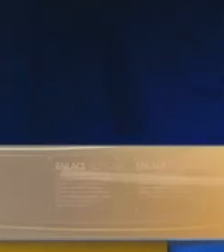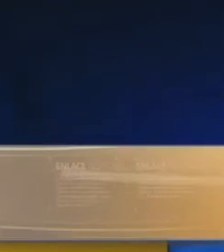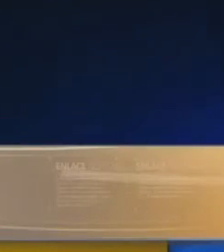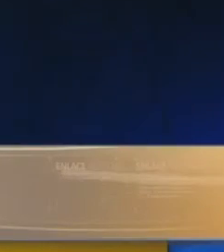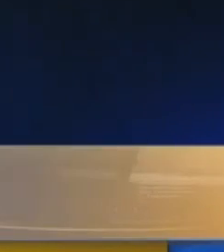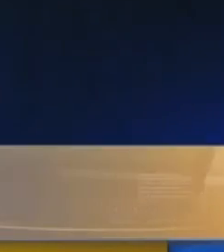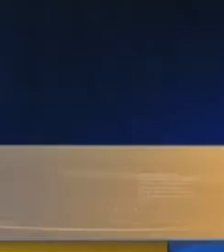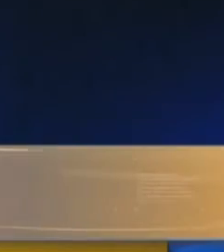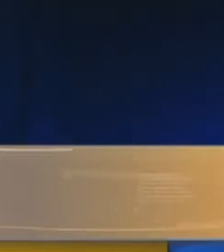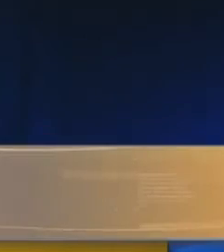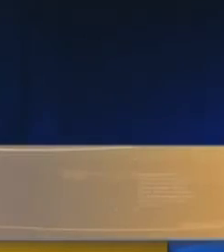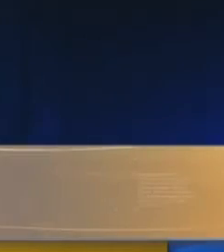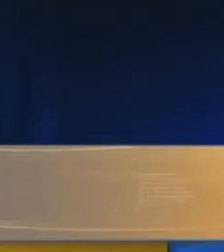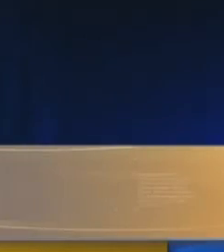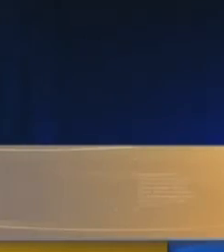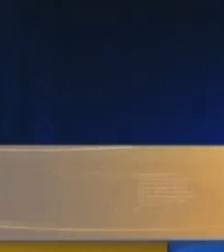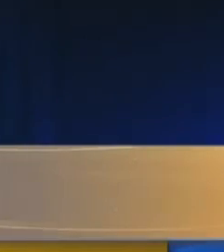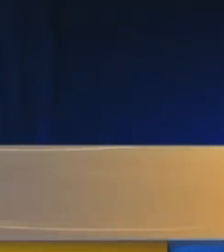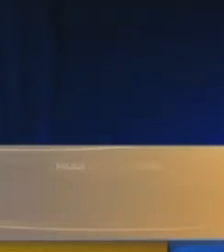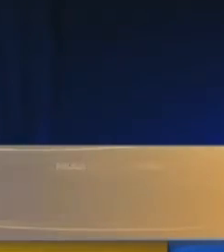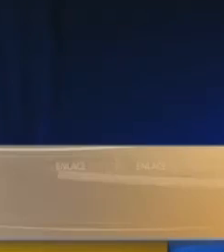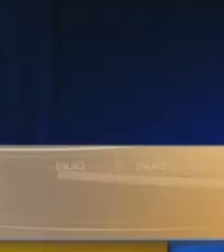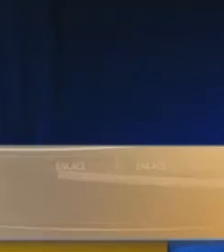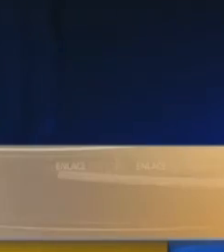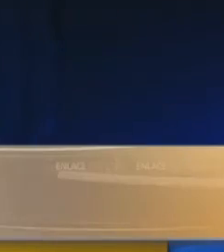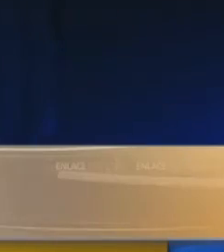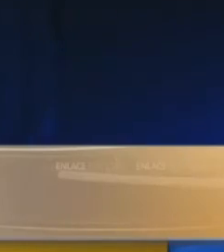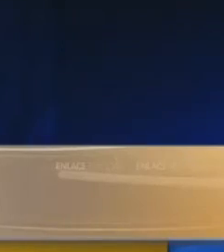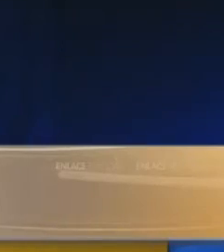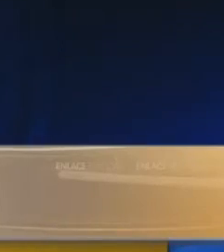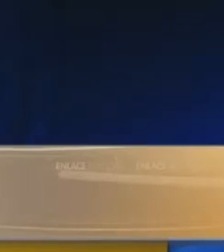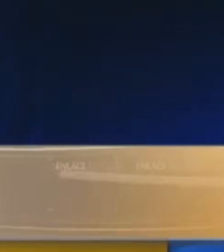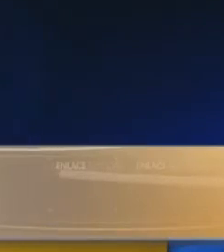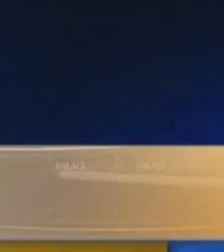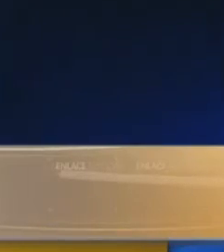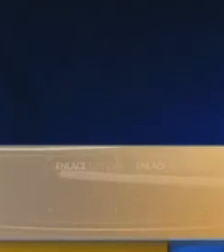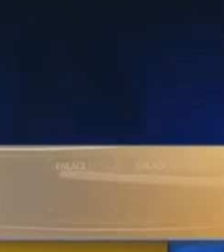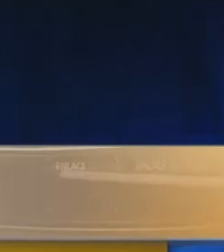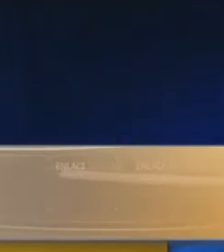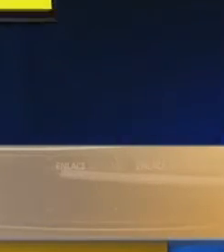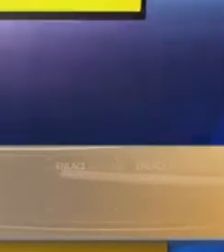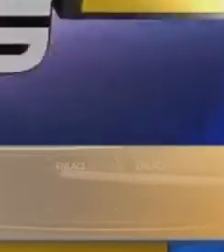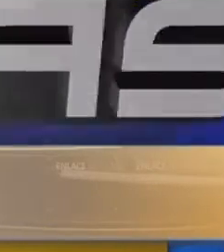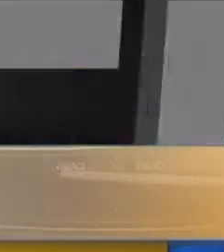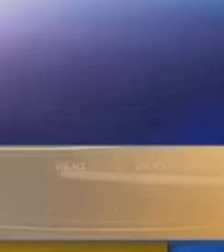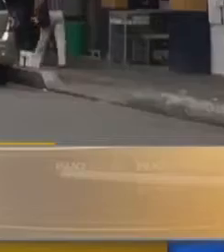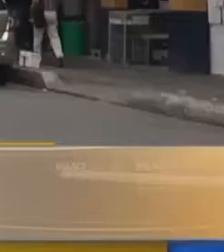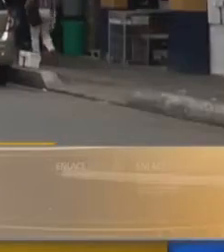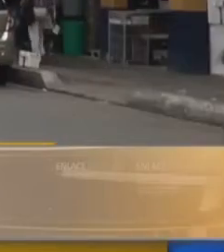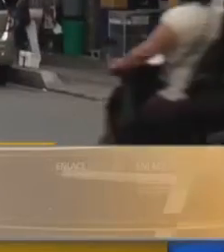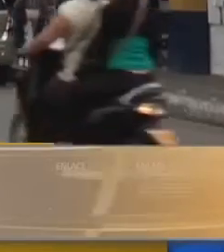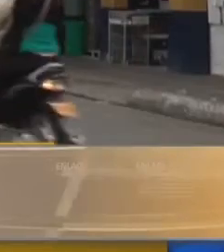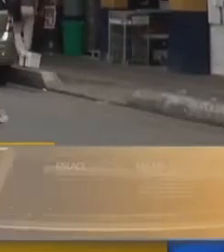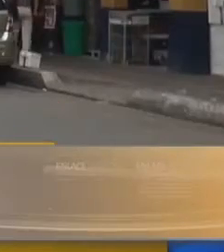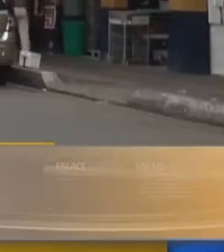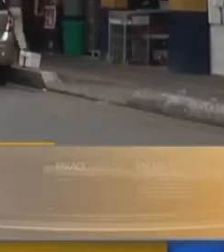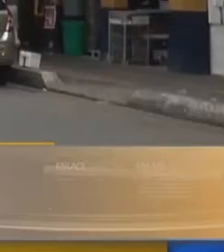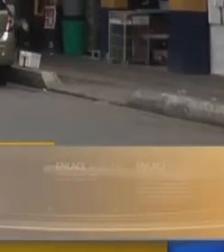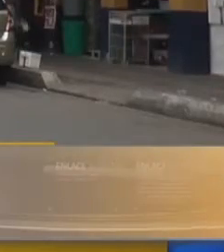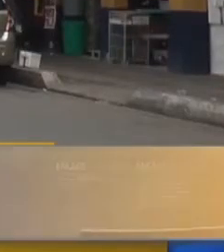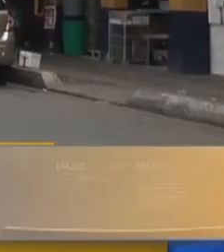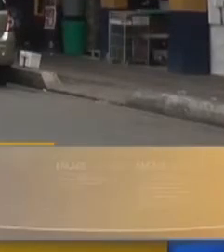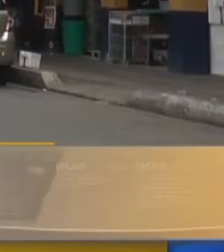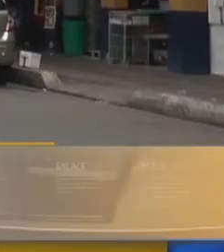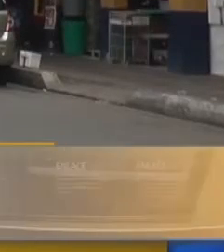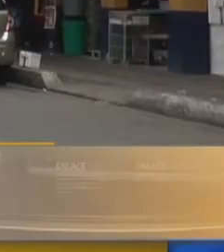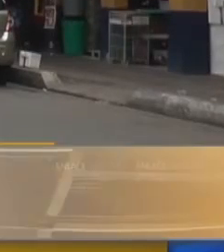recuperó motocicleta que había sido hurtada minutos antes por un habitante de la calle. El hecho se registró en el barrio Torcoroma. Magistrados de la Corte